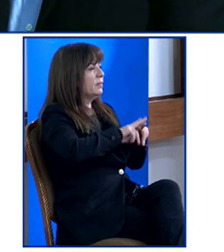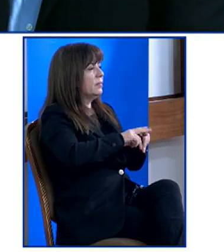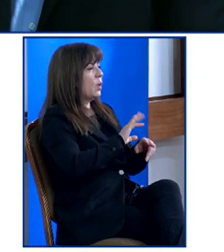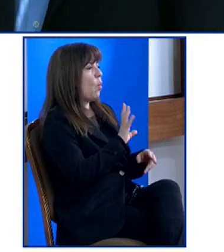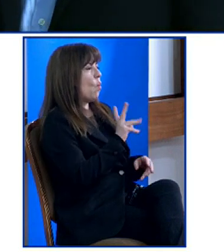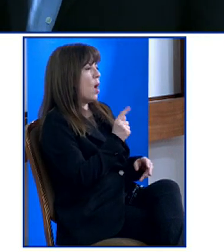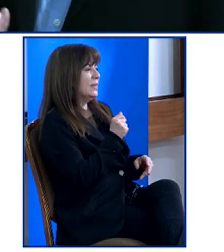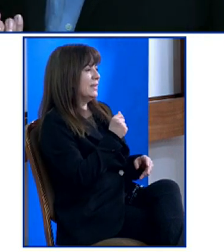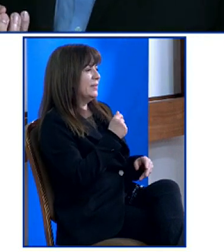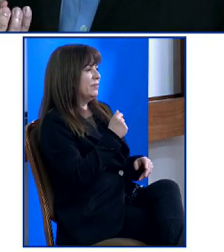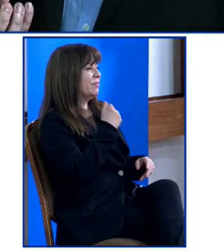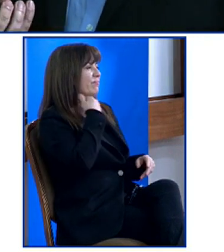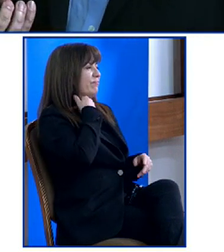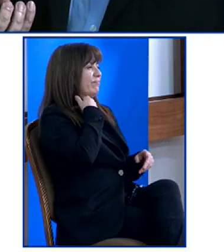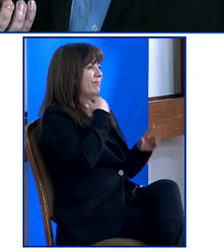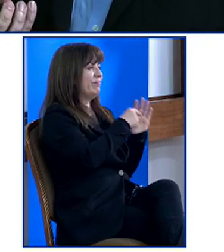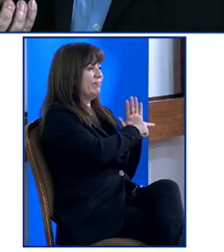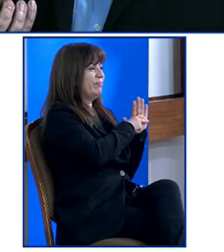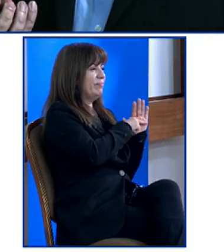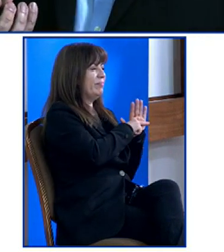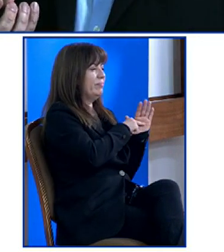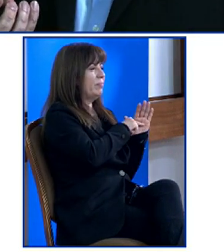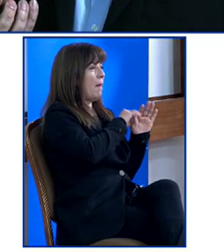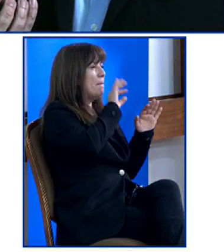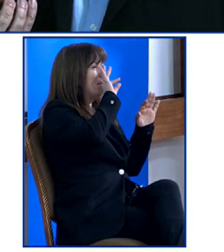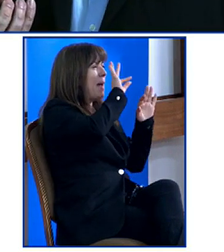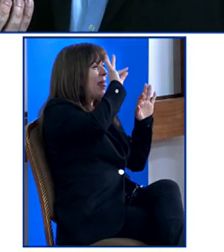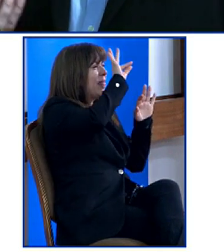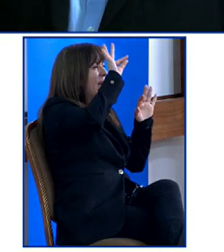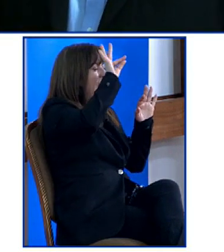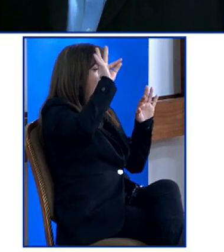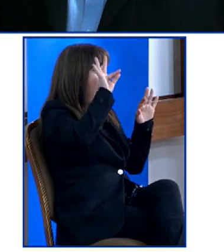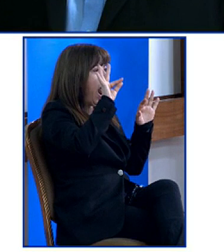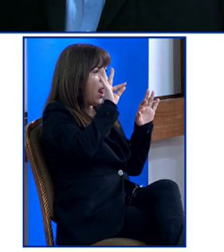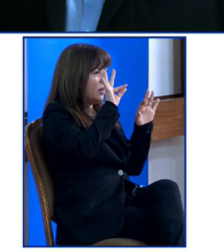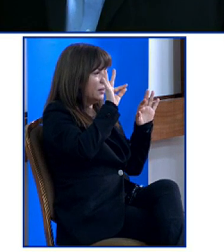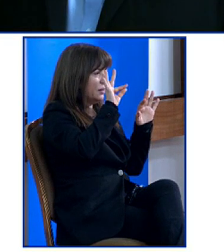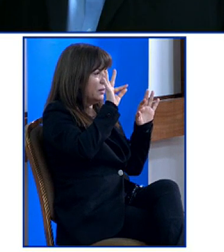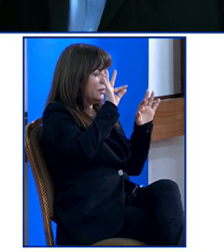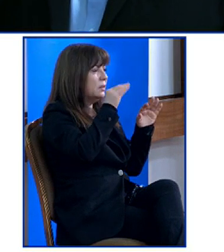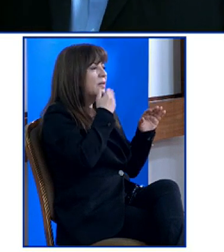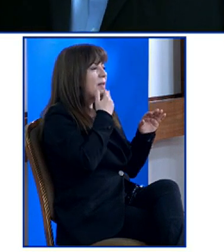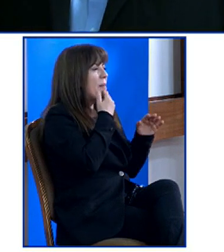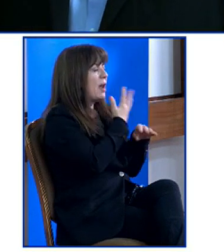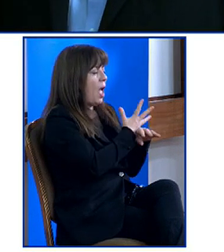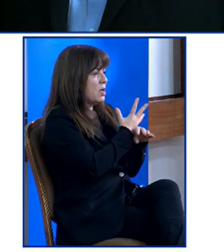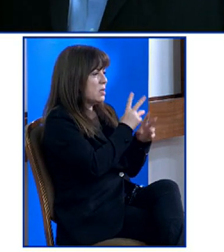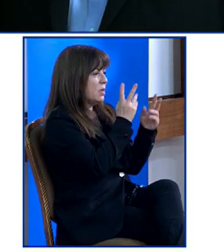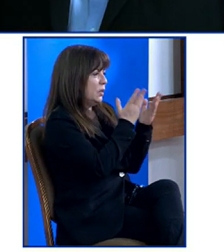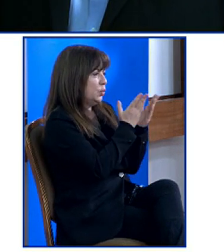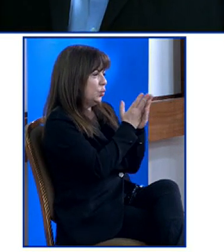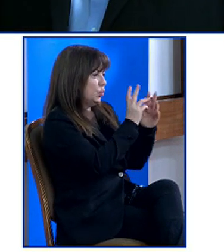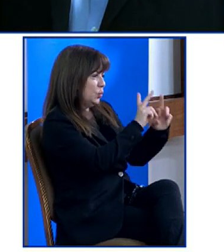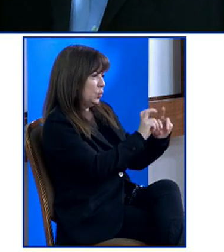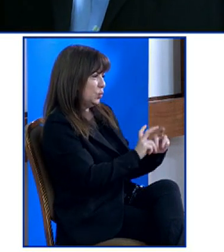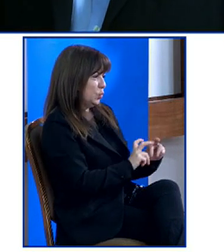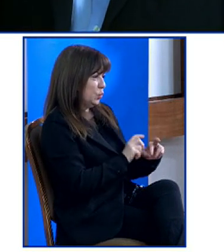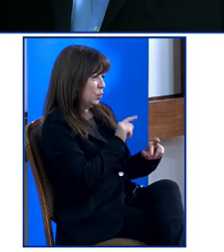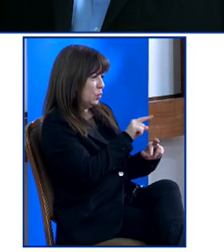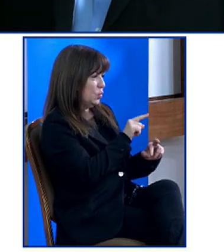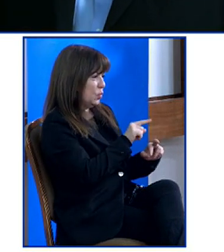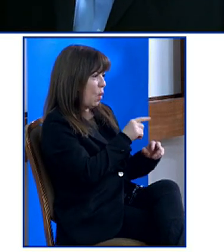cuantificar los efectos de la contaminación por material particulado, también tenemos estudios o publicamos estudios sobre